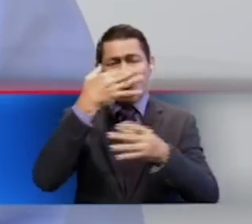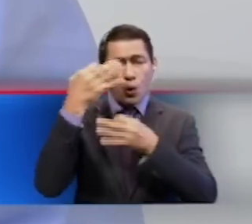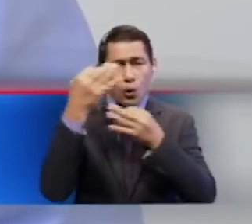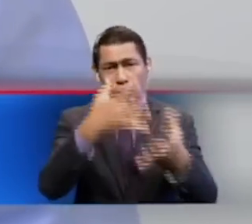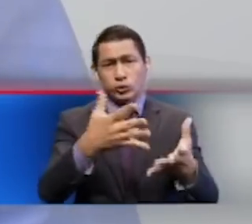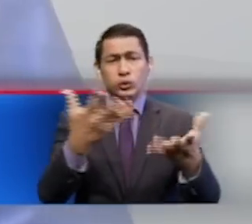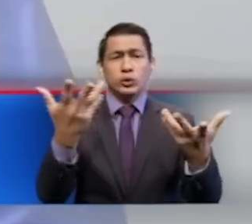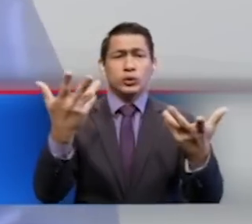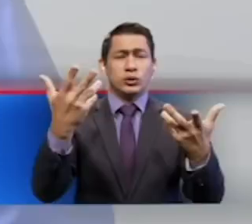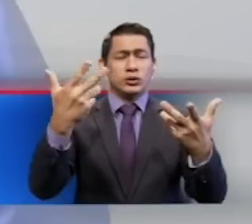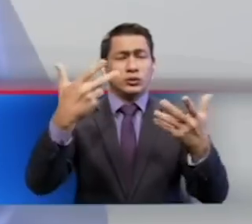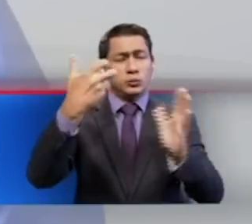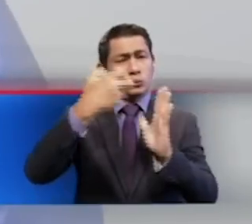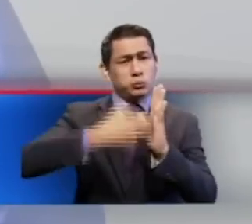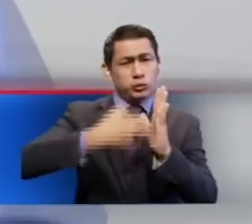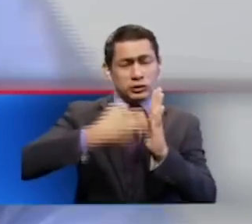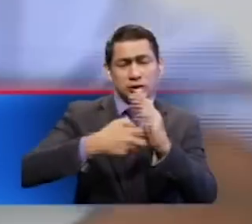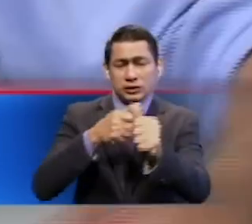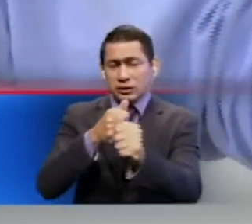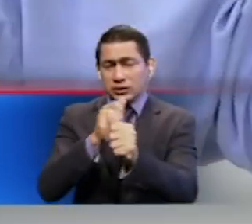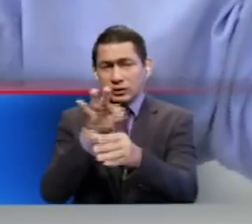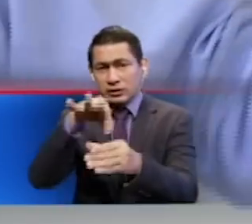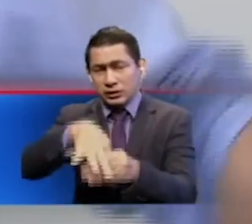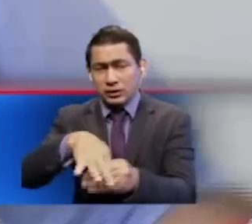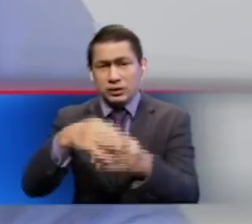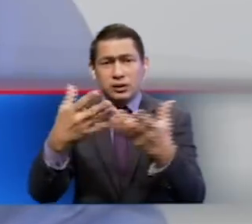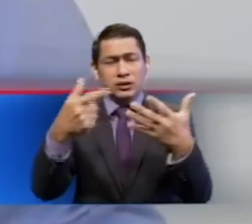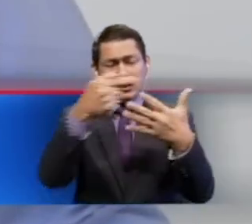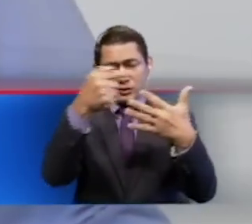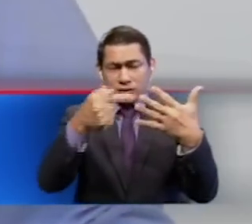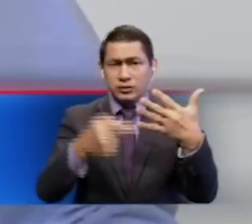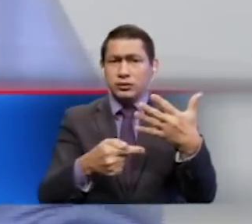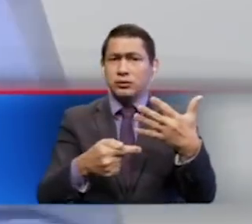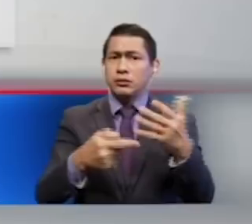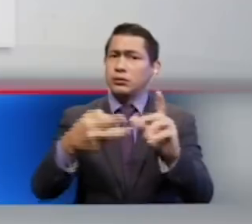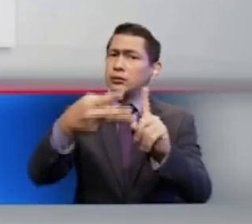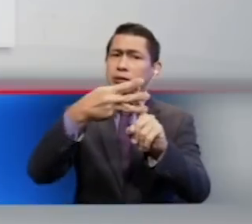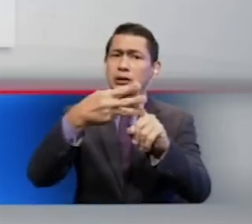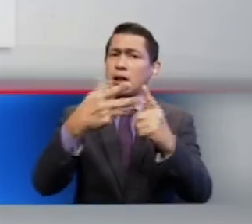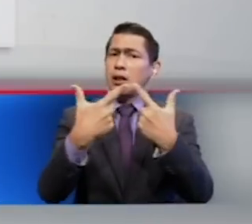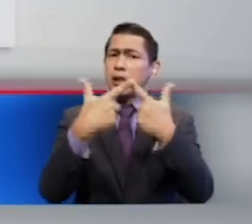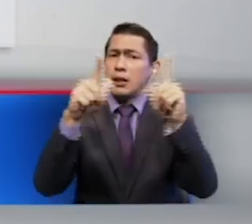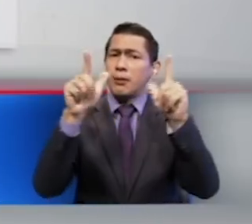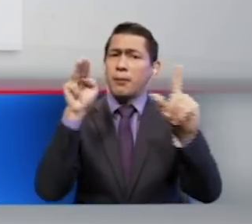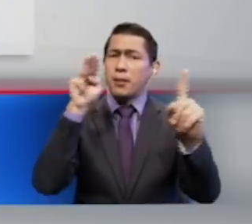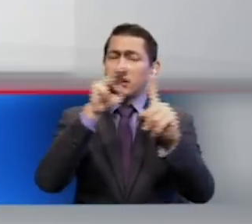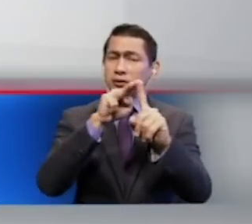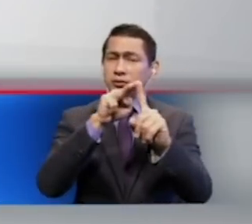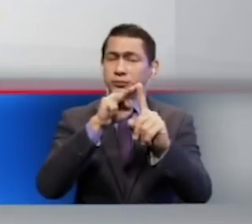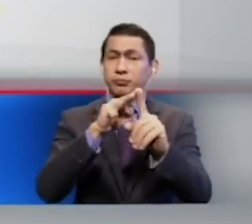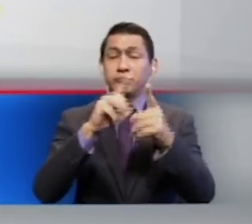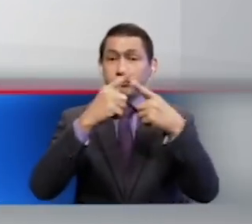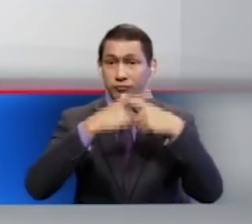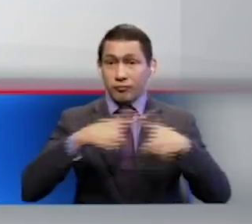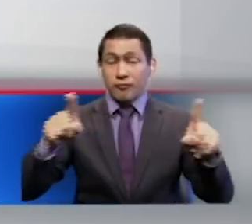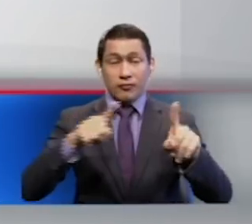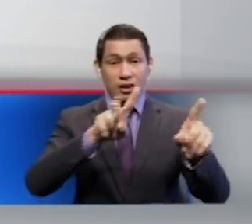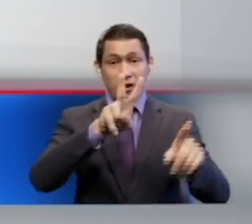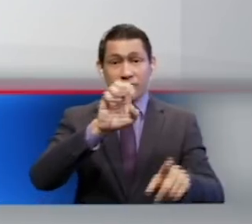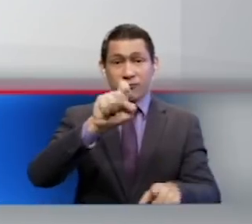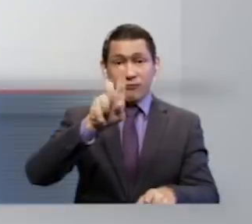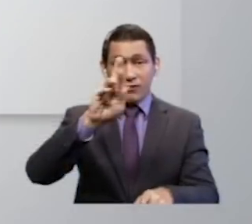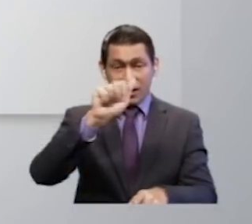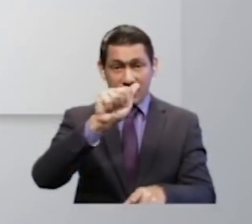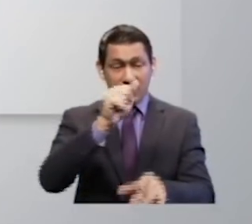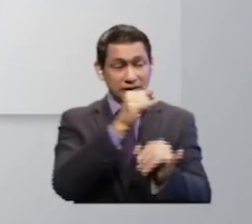infracciones electorales, incumplimiento de silencio electoral, todo vale en redes. Y eso no puede ser. A través de su cuenta de X, Allen Berbera, presidente